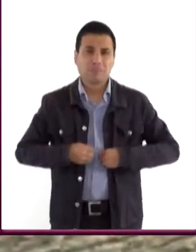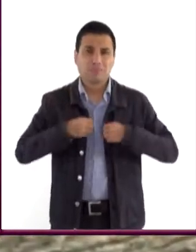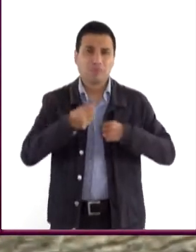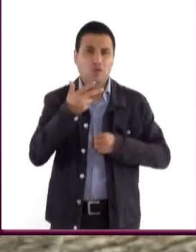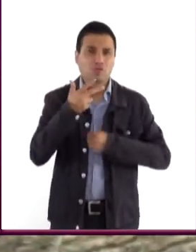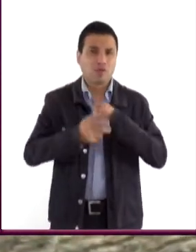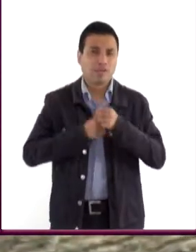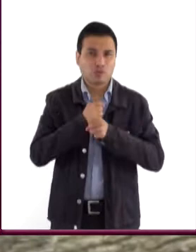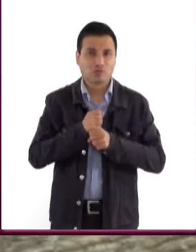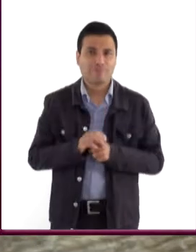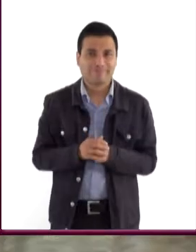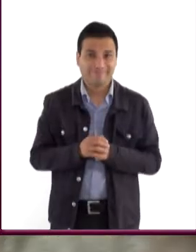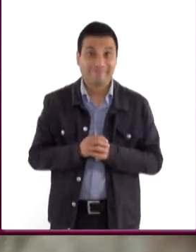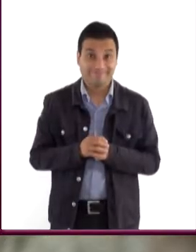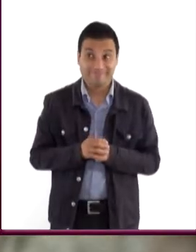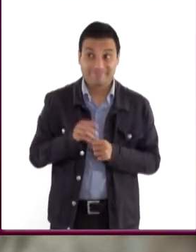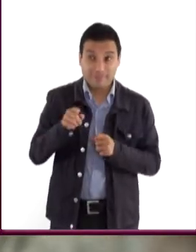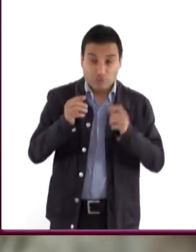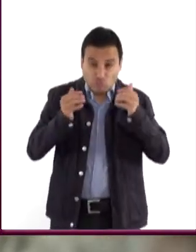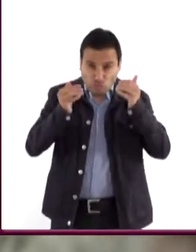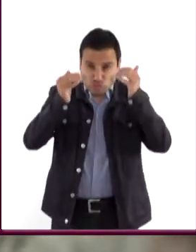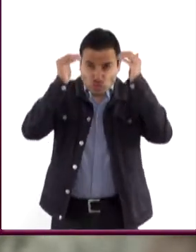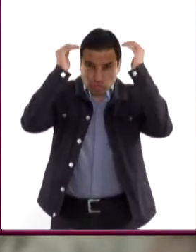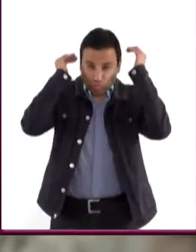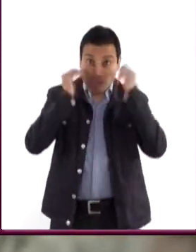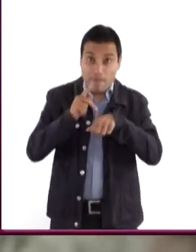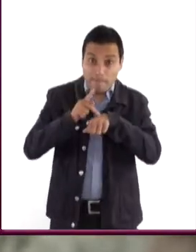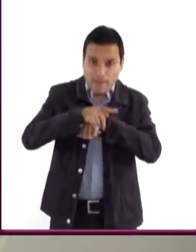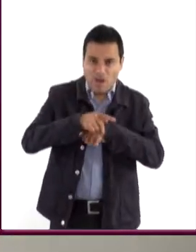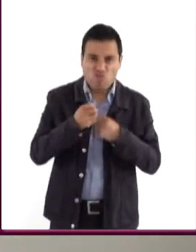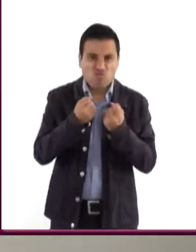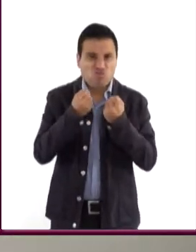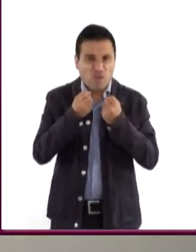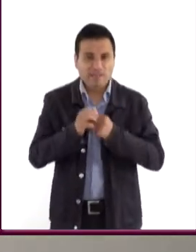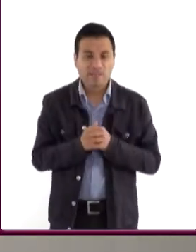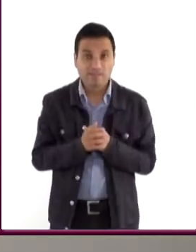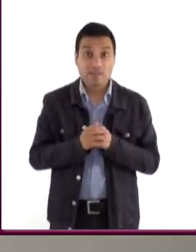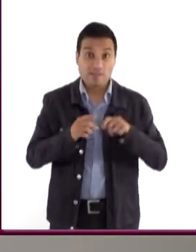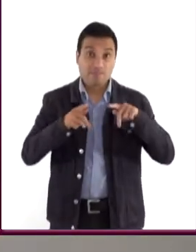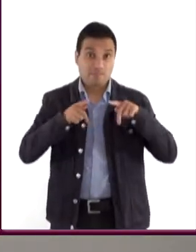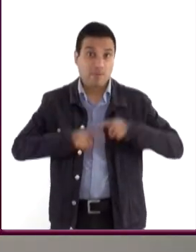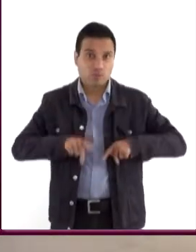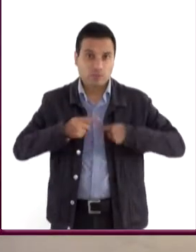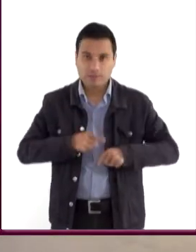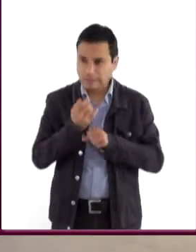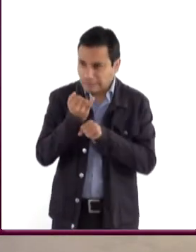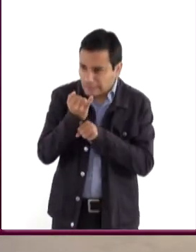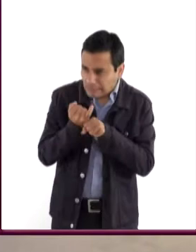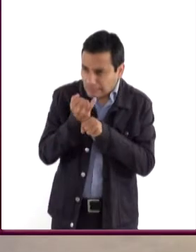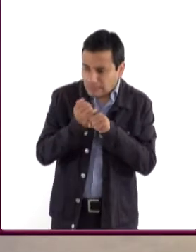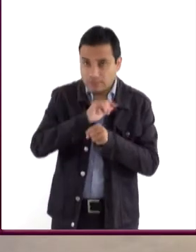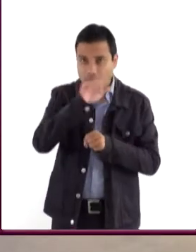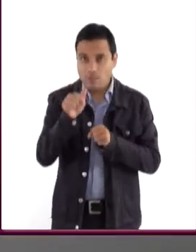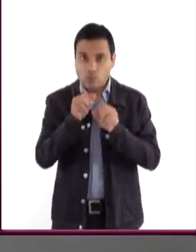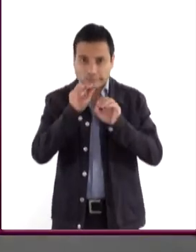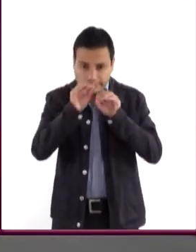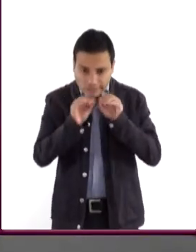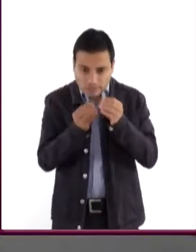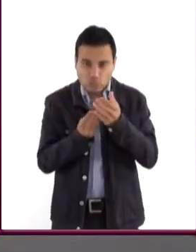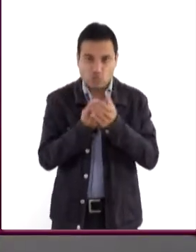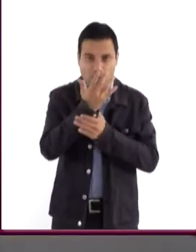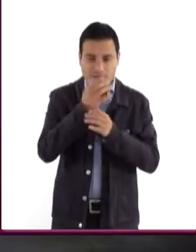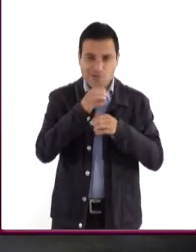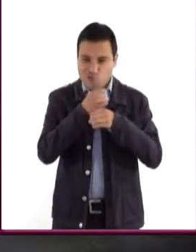años. El blindaje del escarabajo diabólico es tan fuerte que se está estudiando para el desarrollo de nuevos